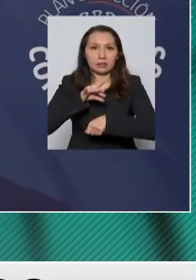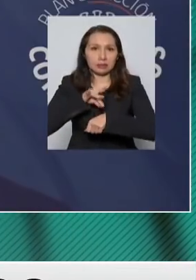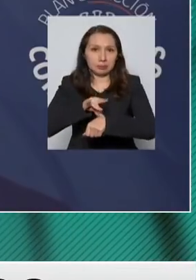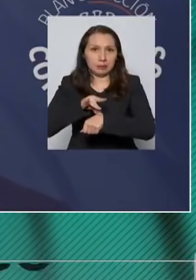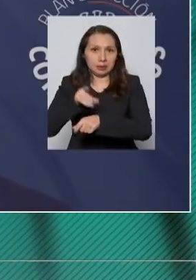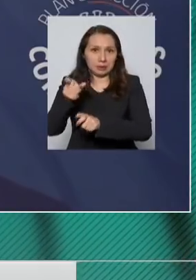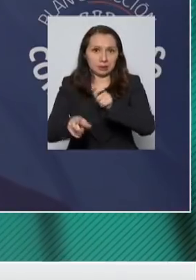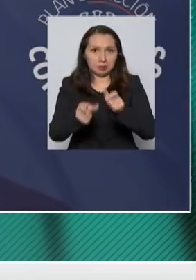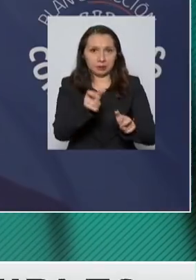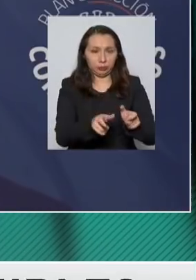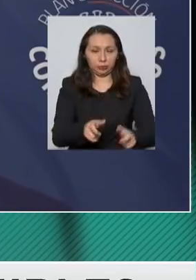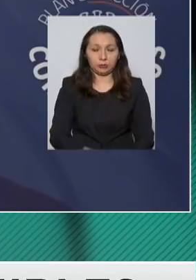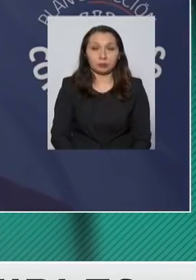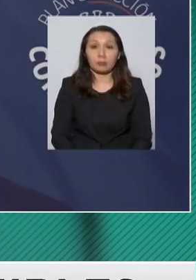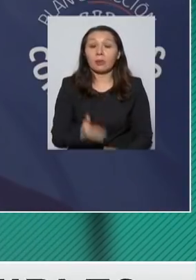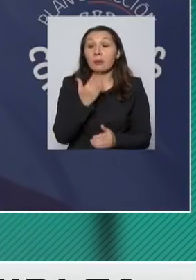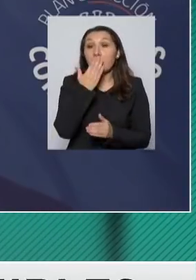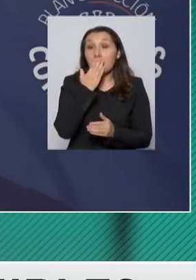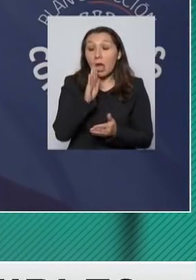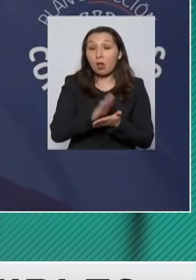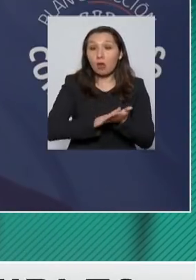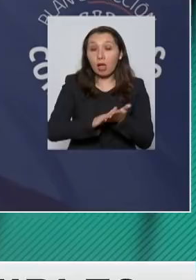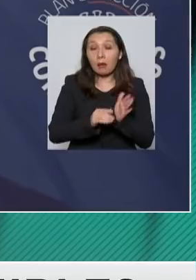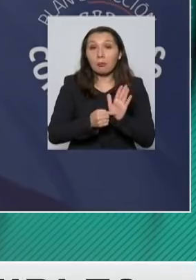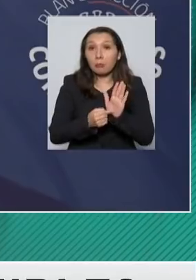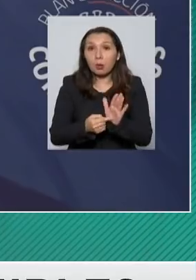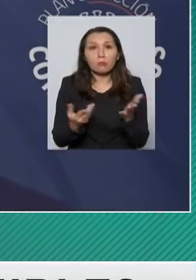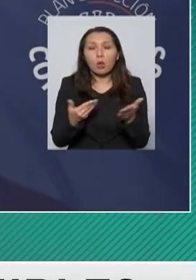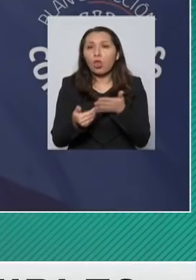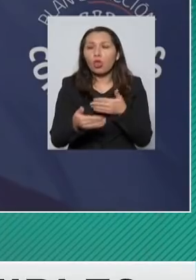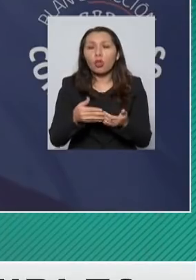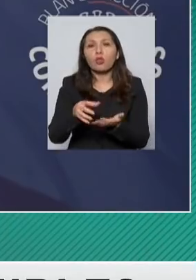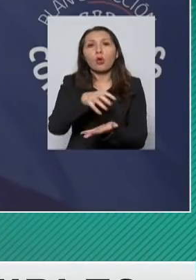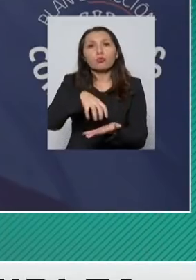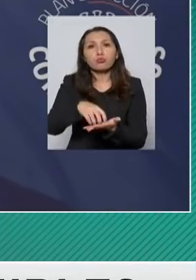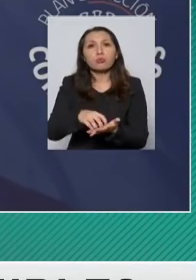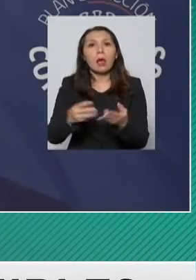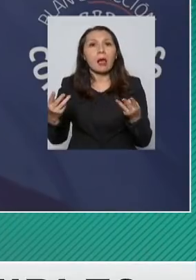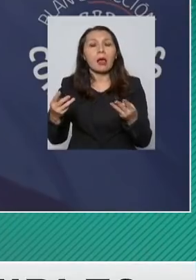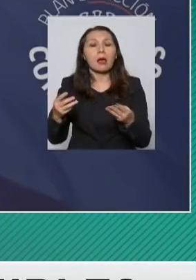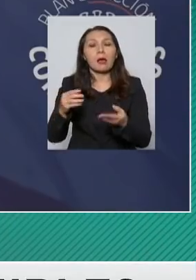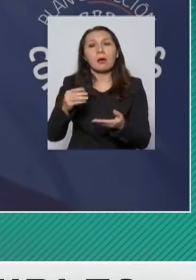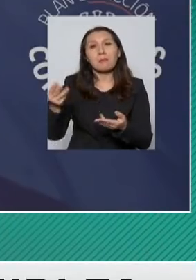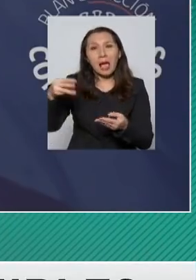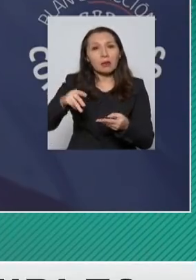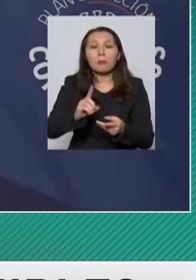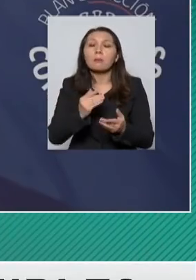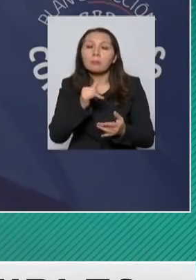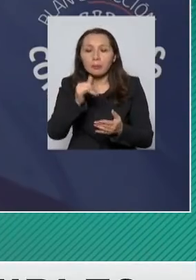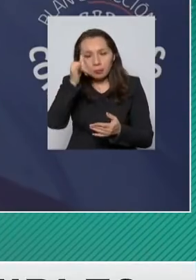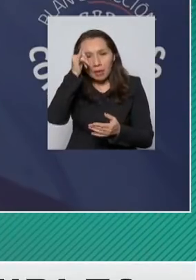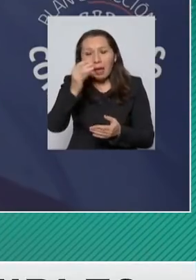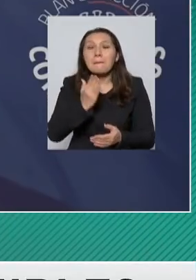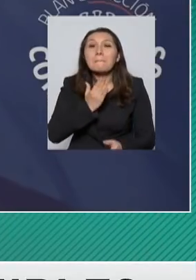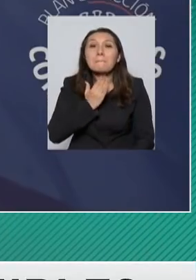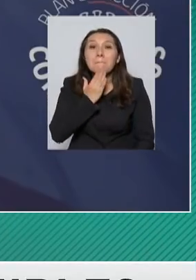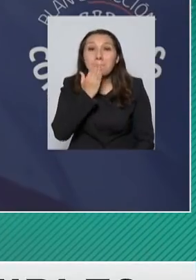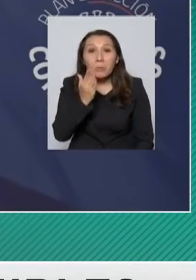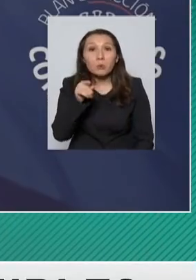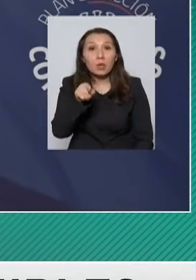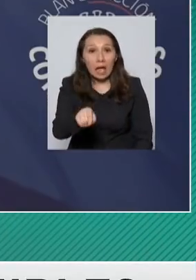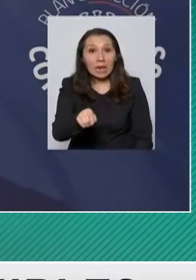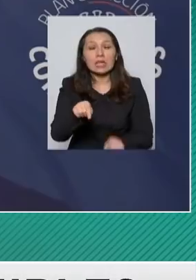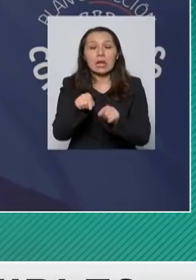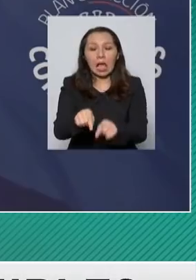sus pacientes. Y los mejores ejemplos es lo que ha ocurrido en la ciudad de Magallanes, perdón, en la ciudad de Punta Arenas, región de Magallanes,